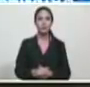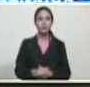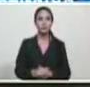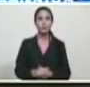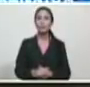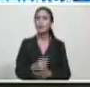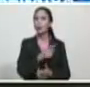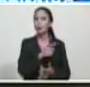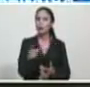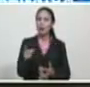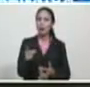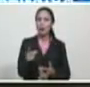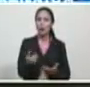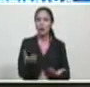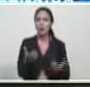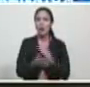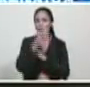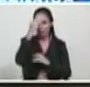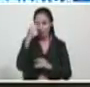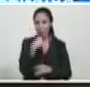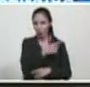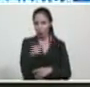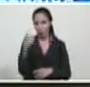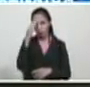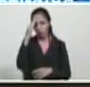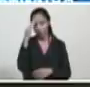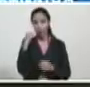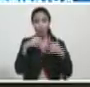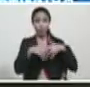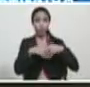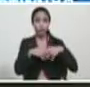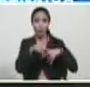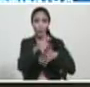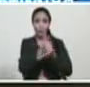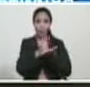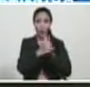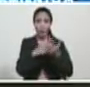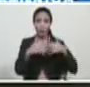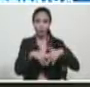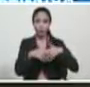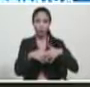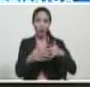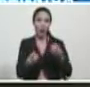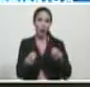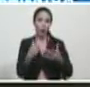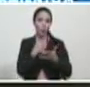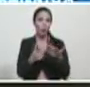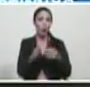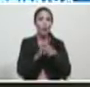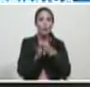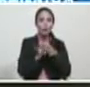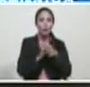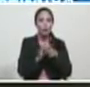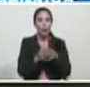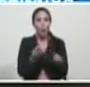Ustedes saben que toda la industria farmacéutica funciona con los llamados principios activos.